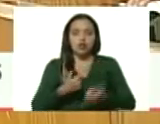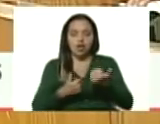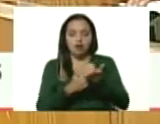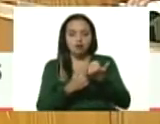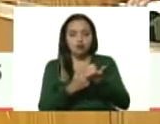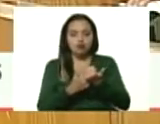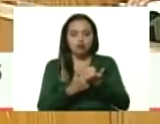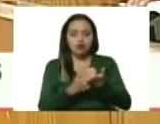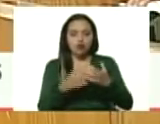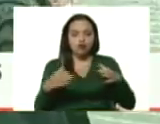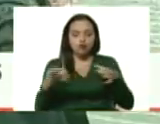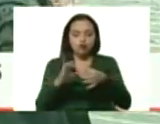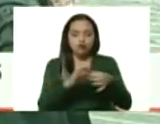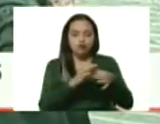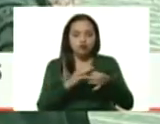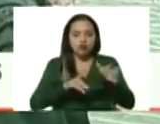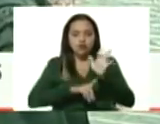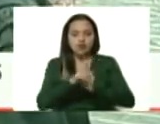nacional.